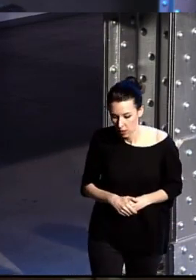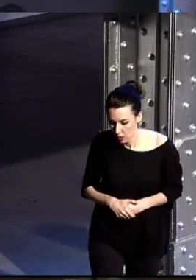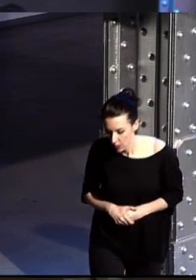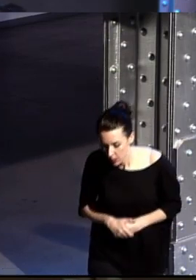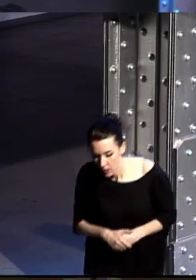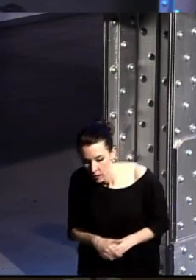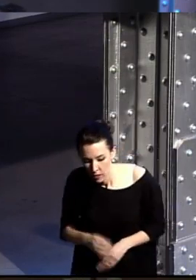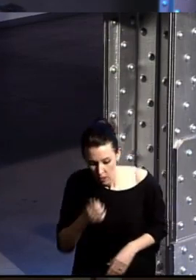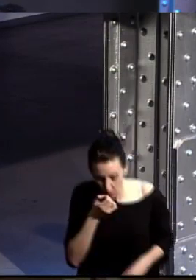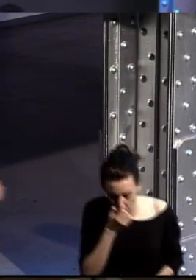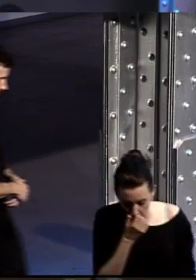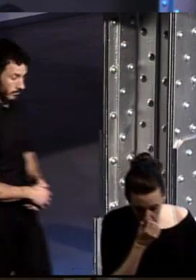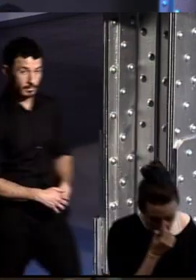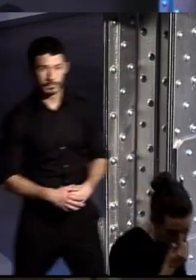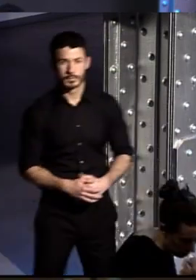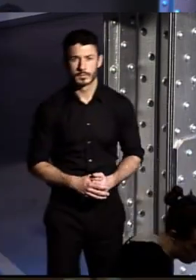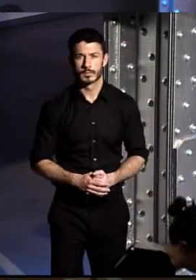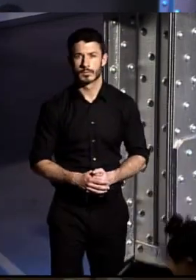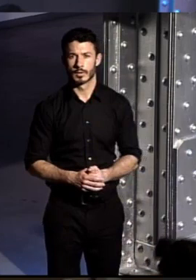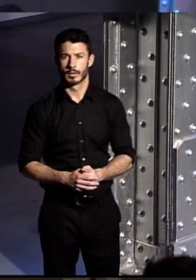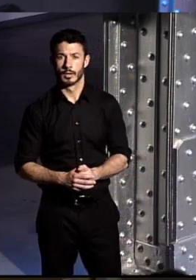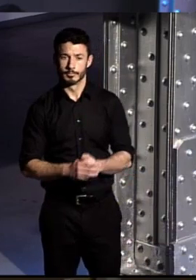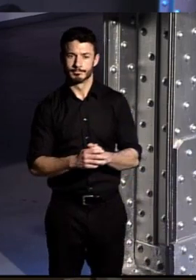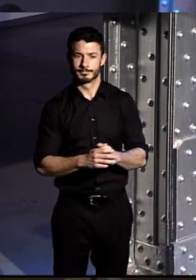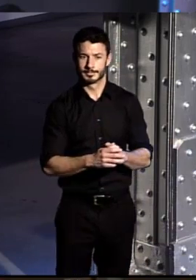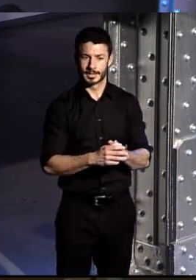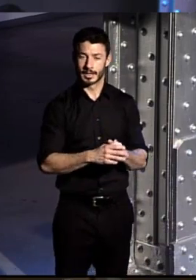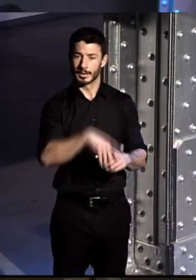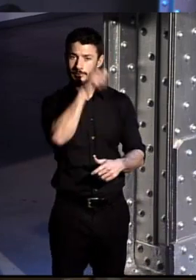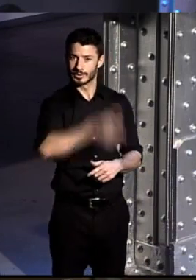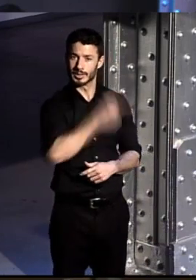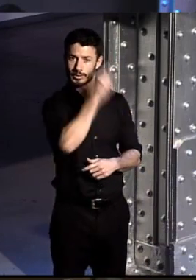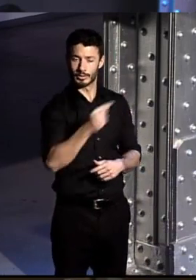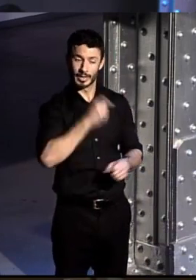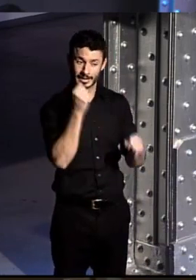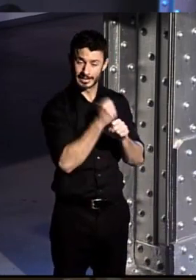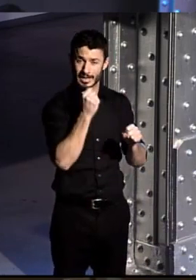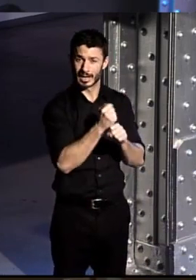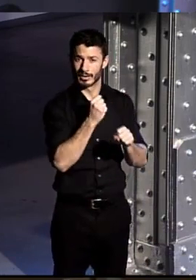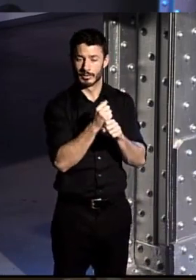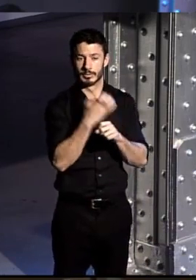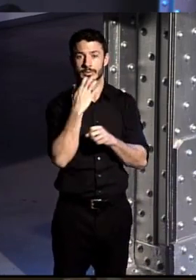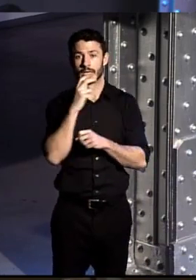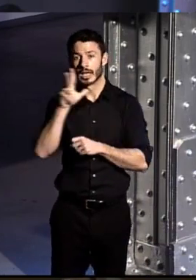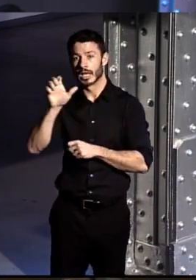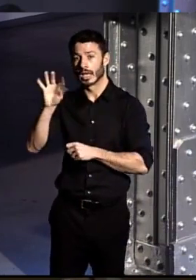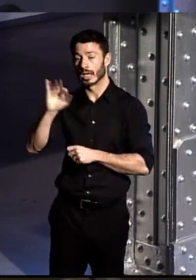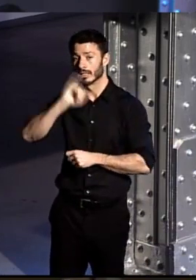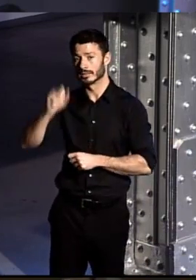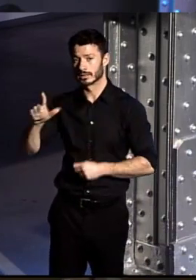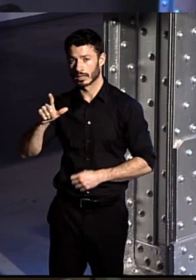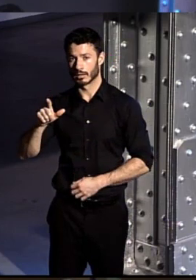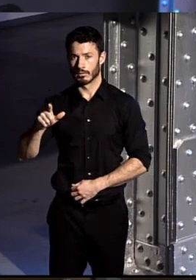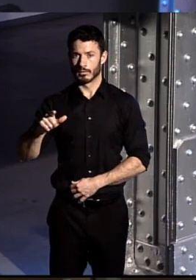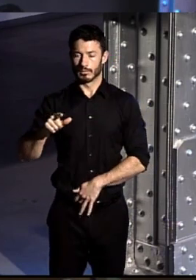Etzel iban siempre acompañados del trabajo de los ilustradores, que si Etzel era draconiano con